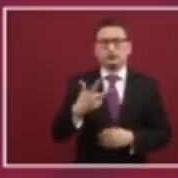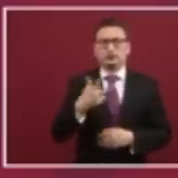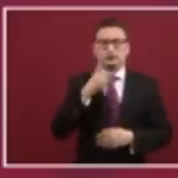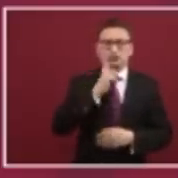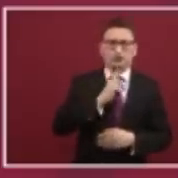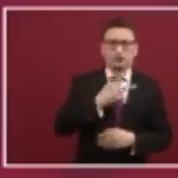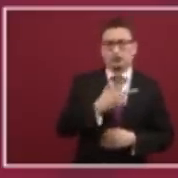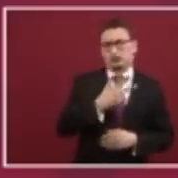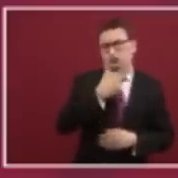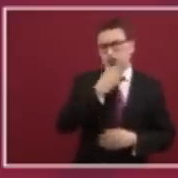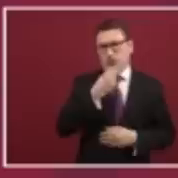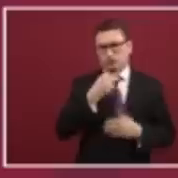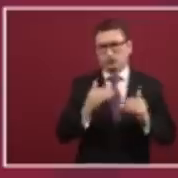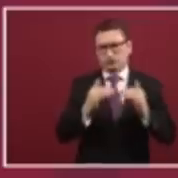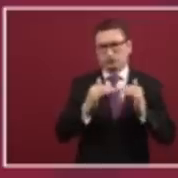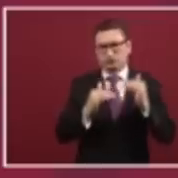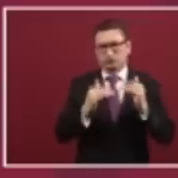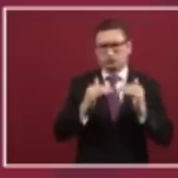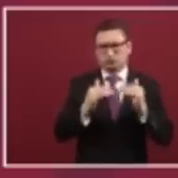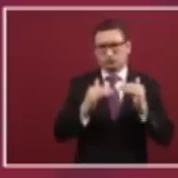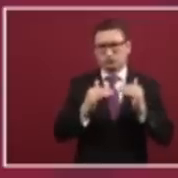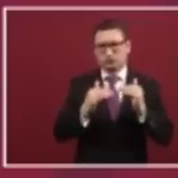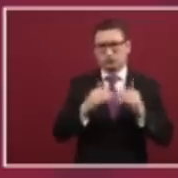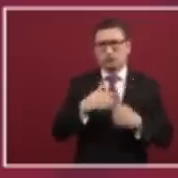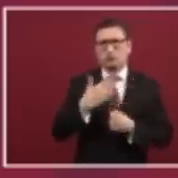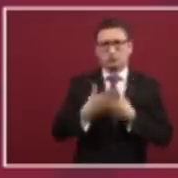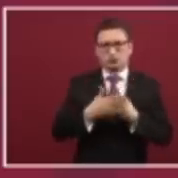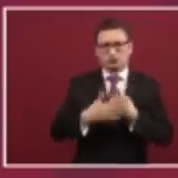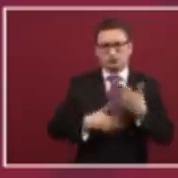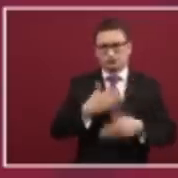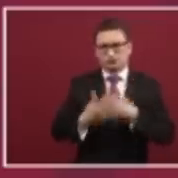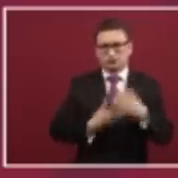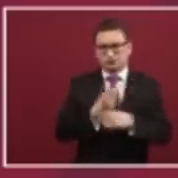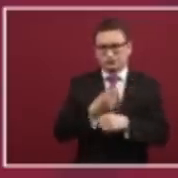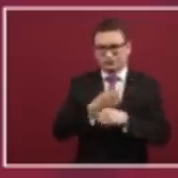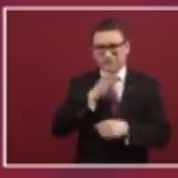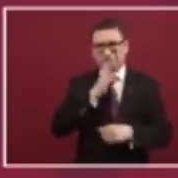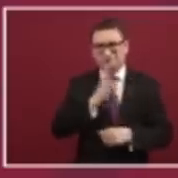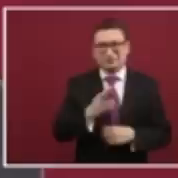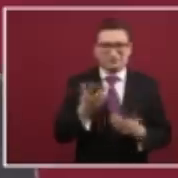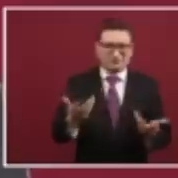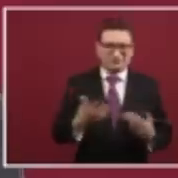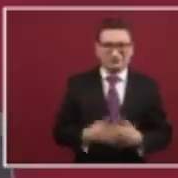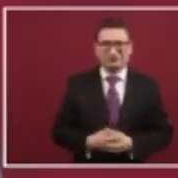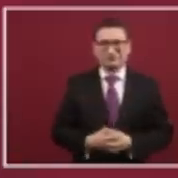8 mujeres, 8 hombres, ya lo vamos a resolver, porque